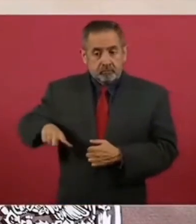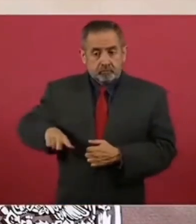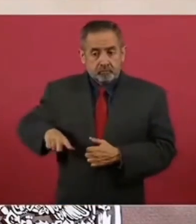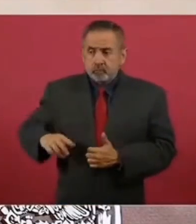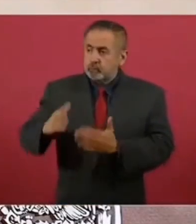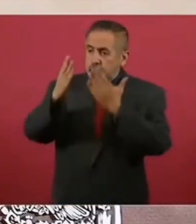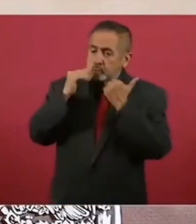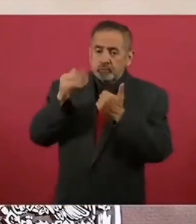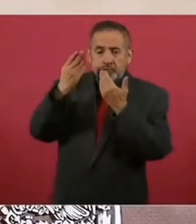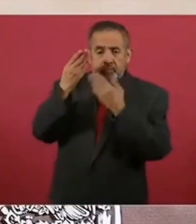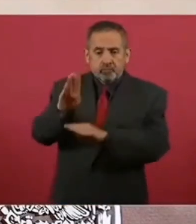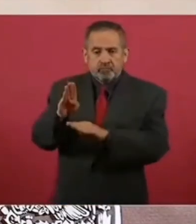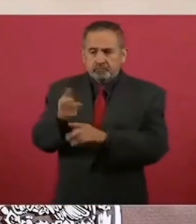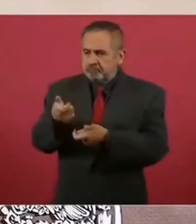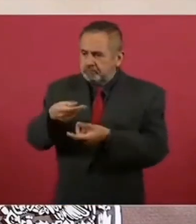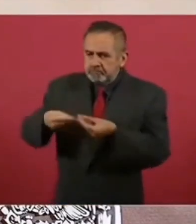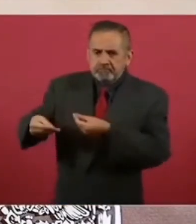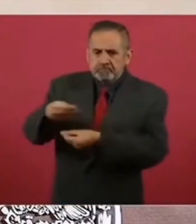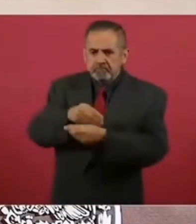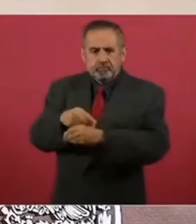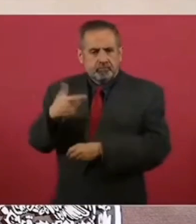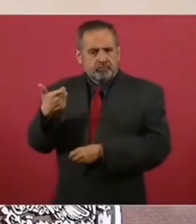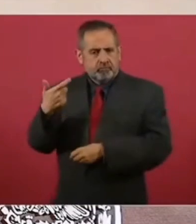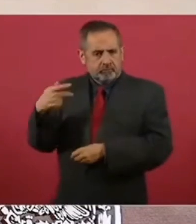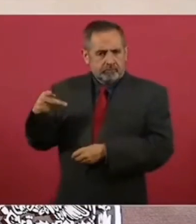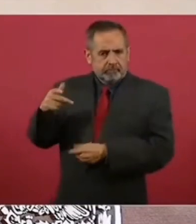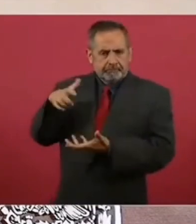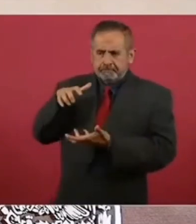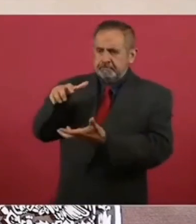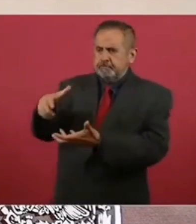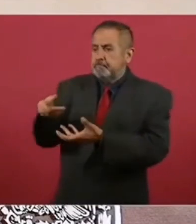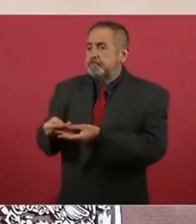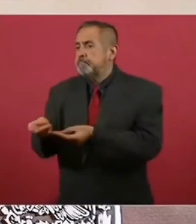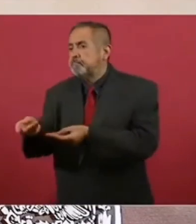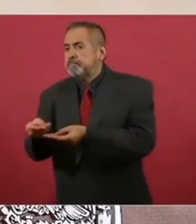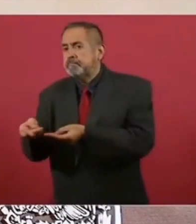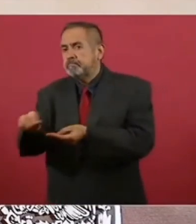un banco para dispersar sus fondos?